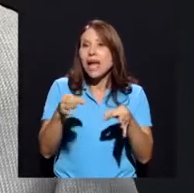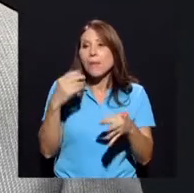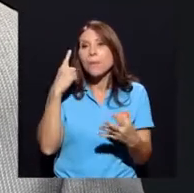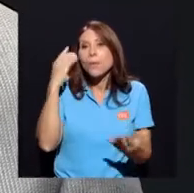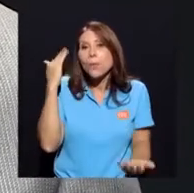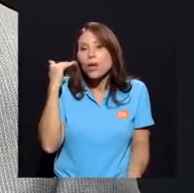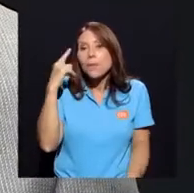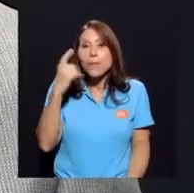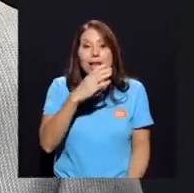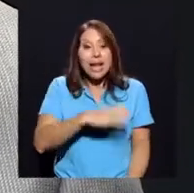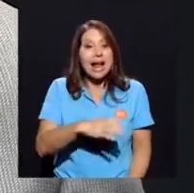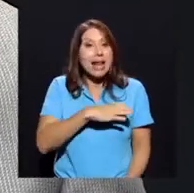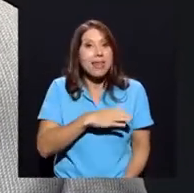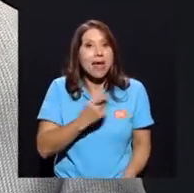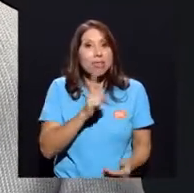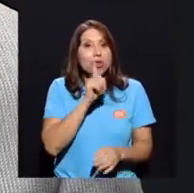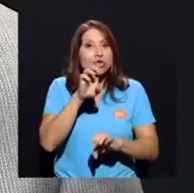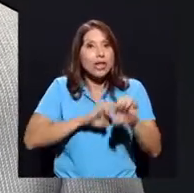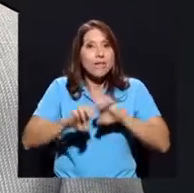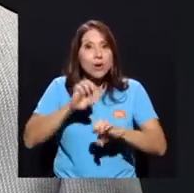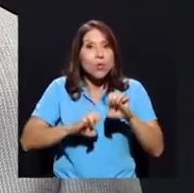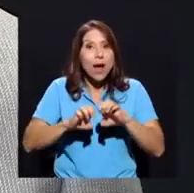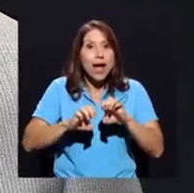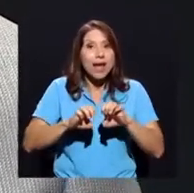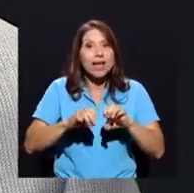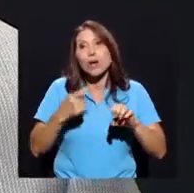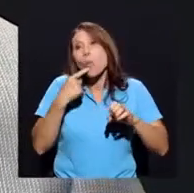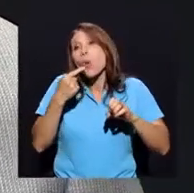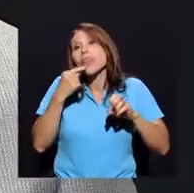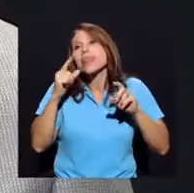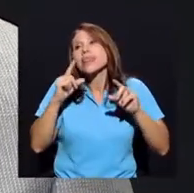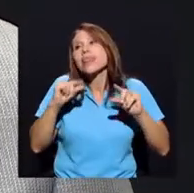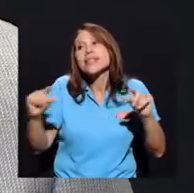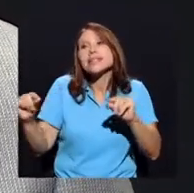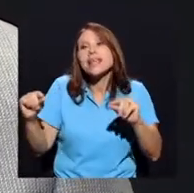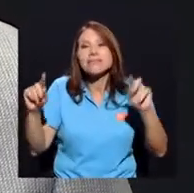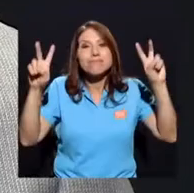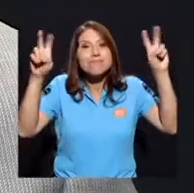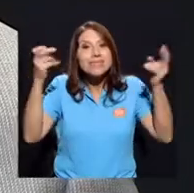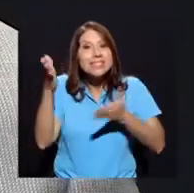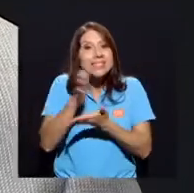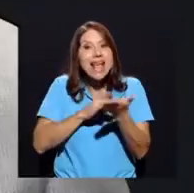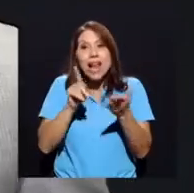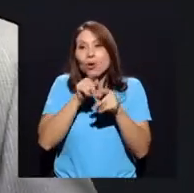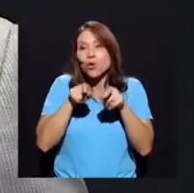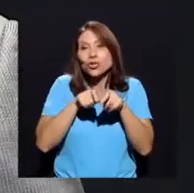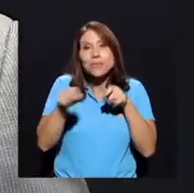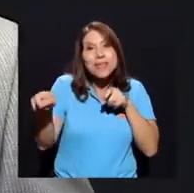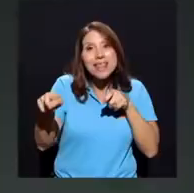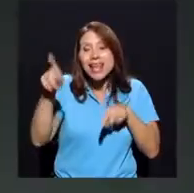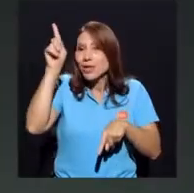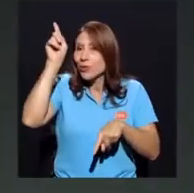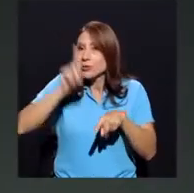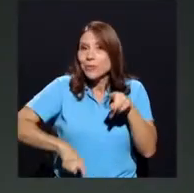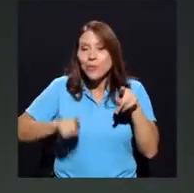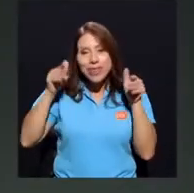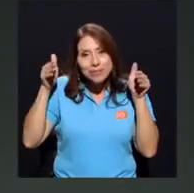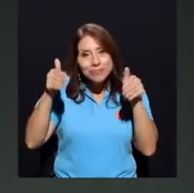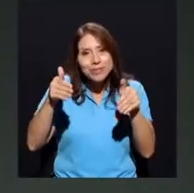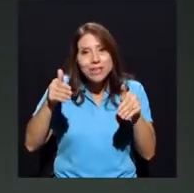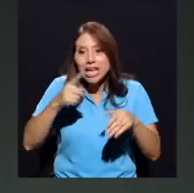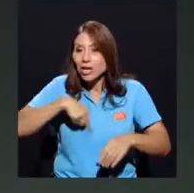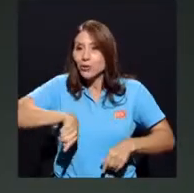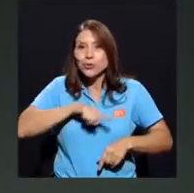entonces como dicen lo que no se mide no se puede gestionar y no sólo no lo medimos a los